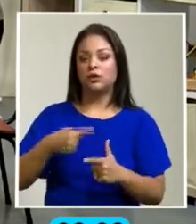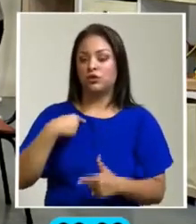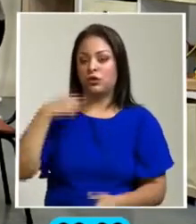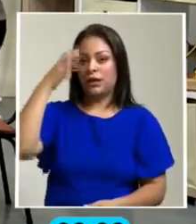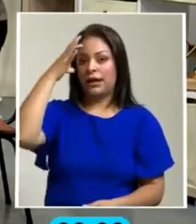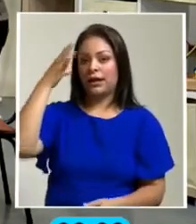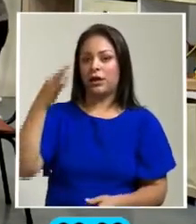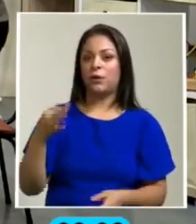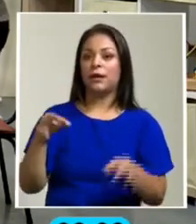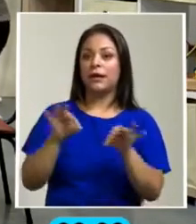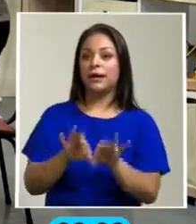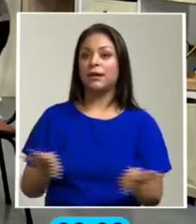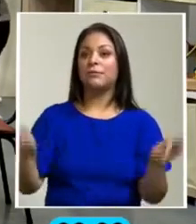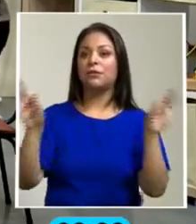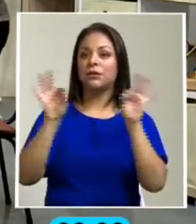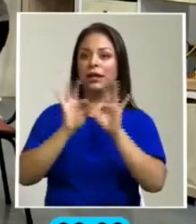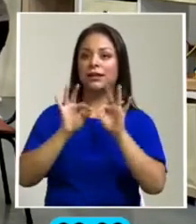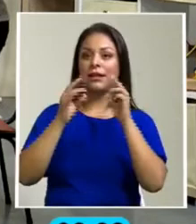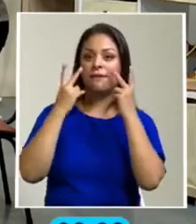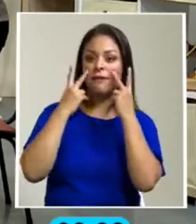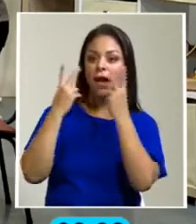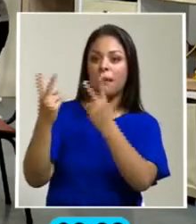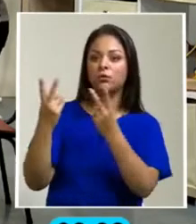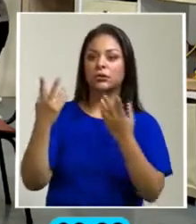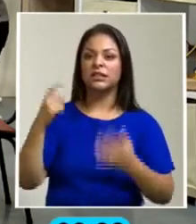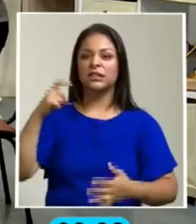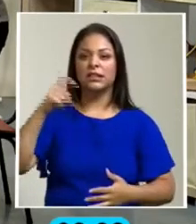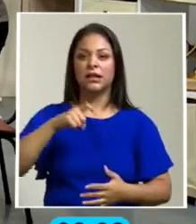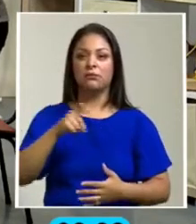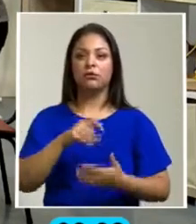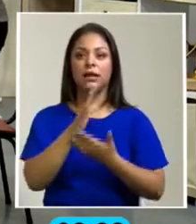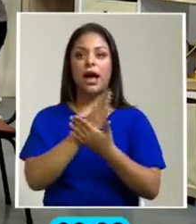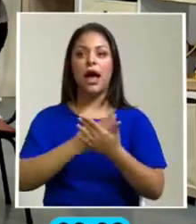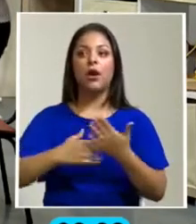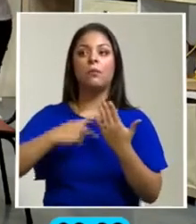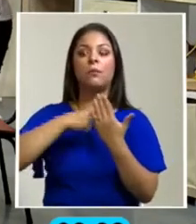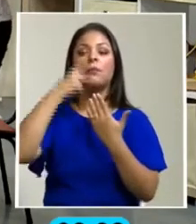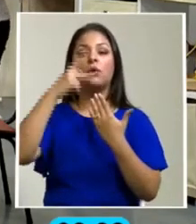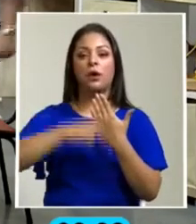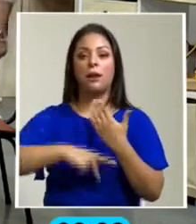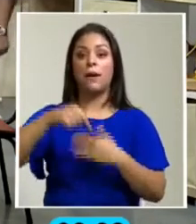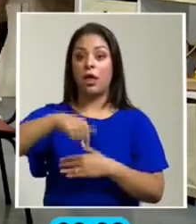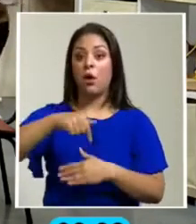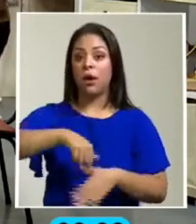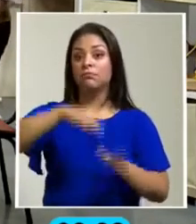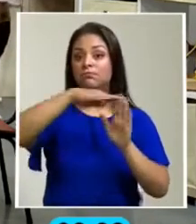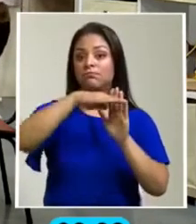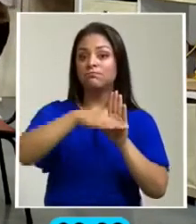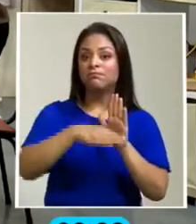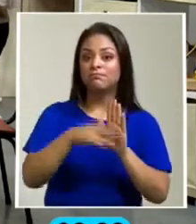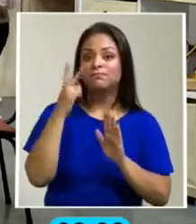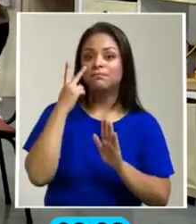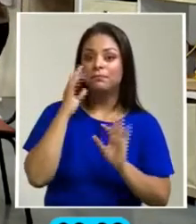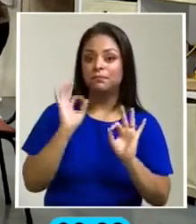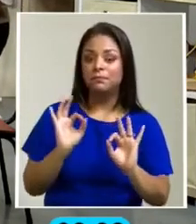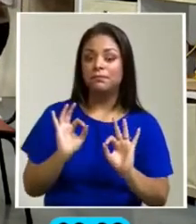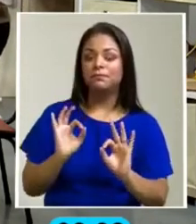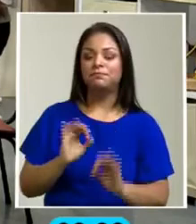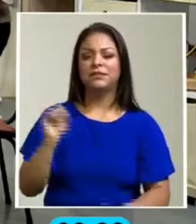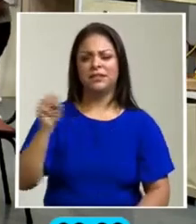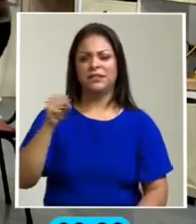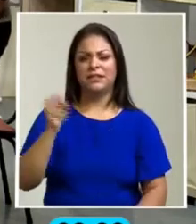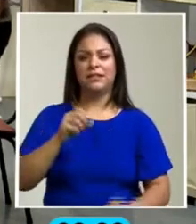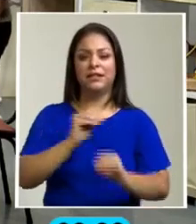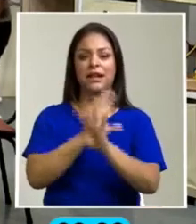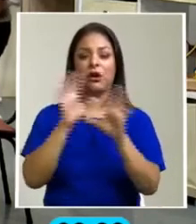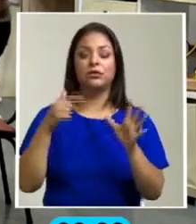importante que veamos si necesitamos algo para el programa de hoy, ¿verdad, niña Carla? Me parece Carla? Que sí. Claro. Entonces, que sí. ¿Qué les parece, niños y niñas, si vamos viendo